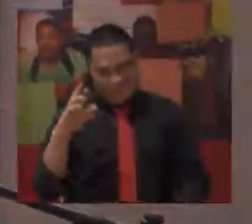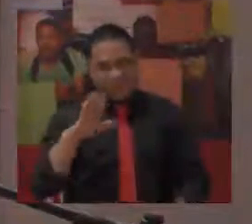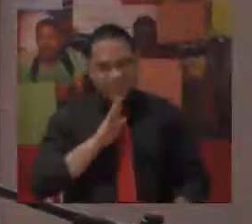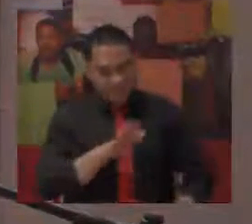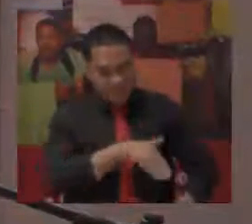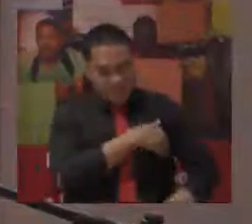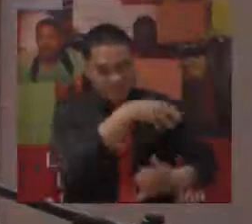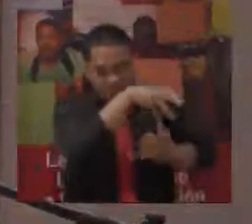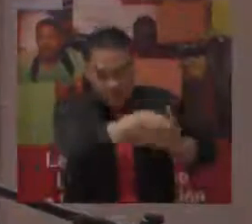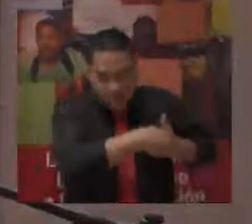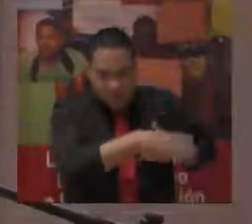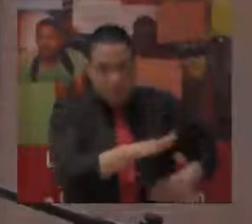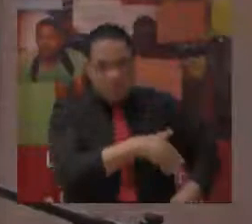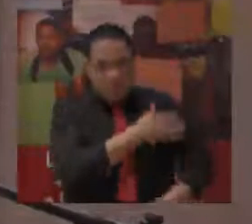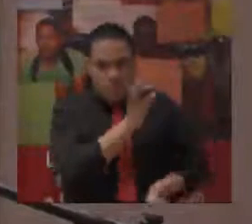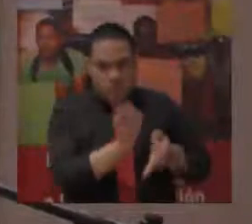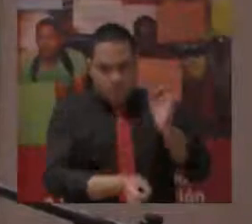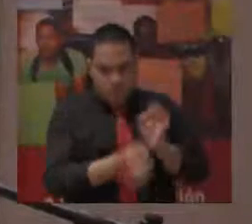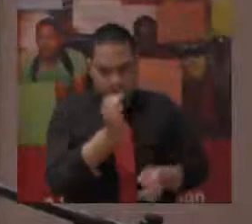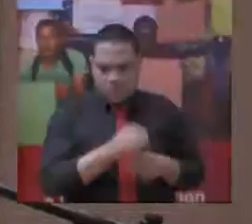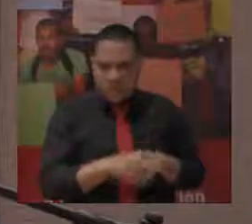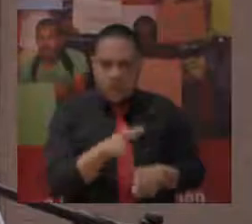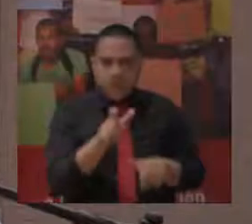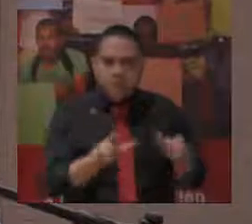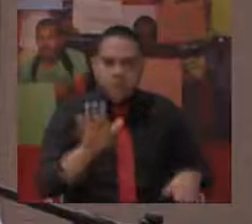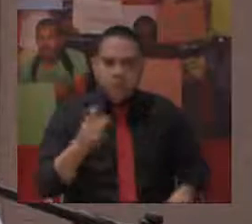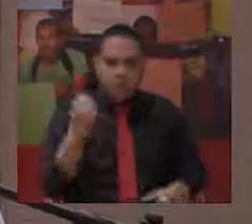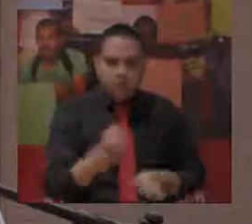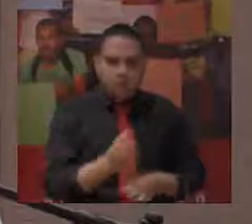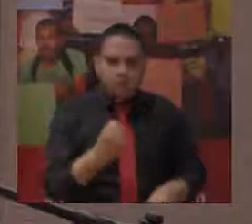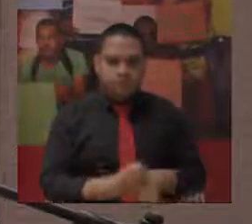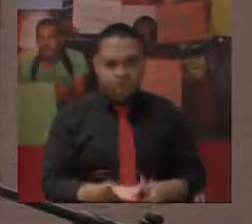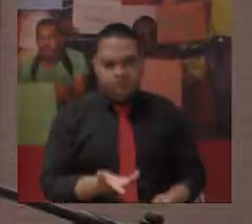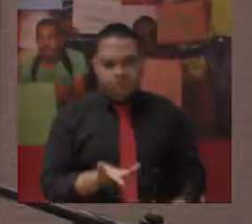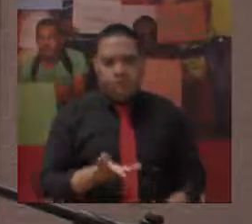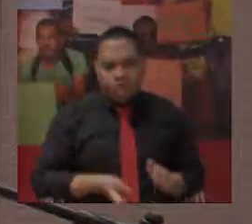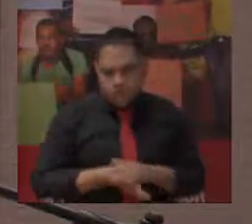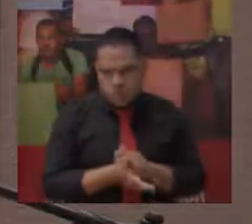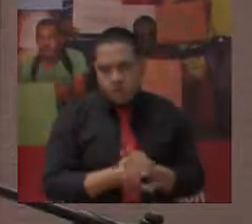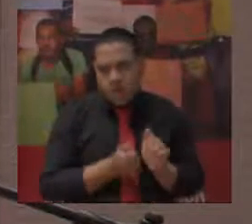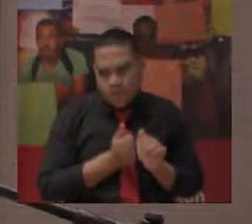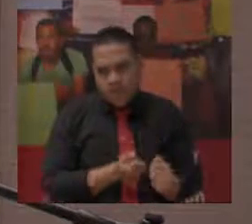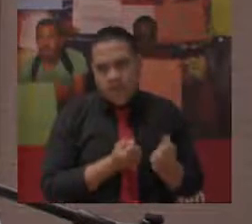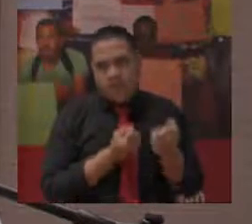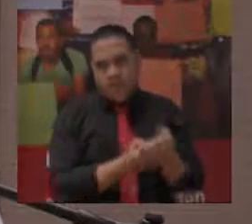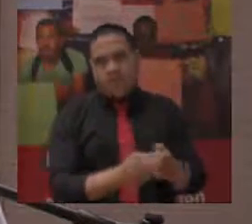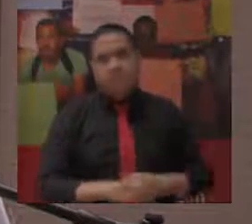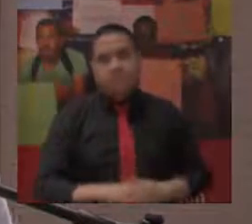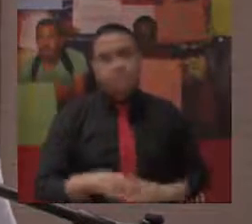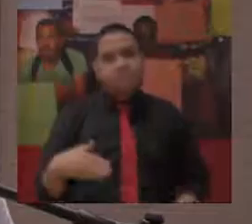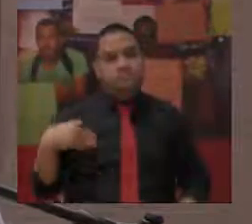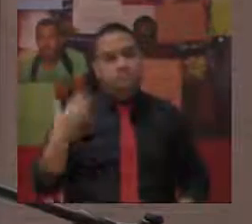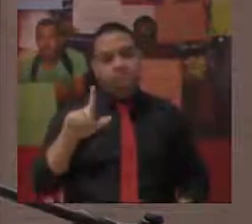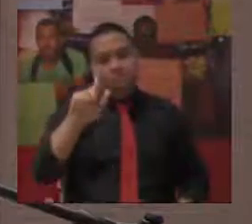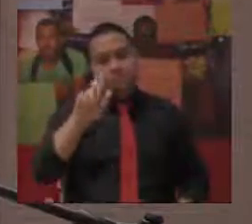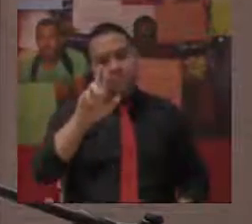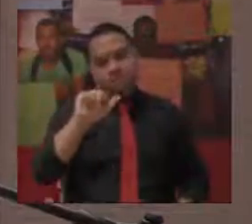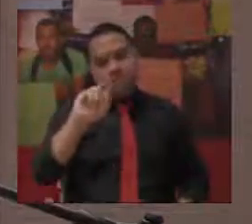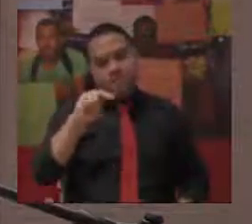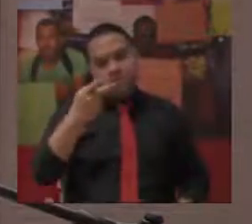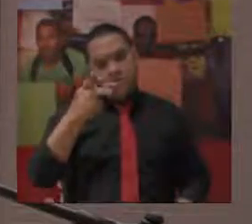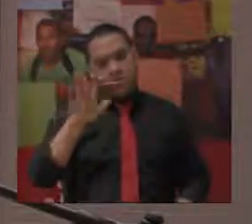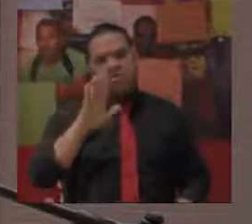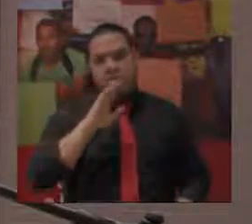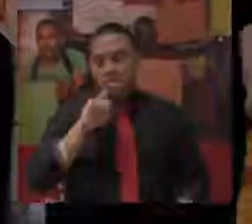de Justicia. Muchos de los funcionarios de esa época siguen acompañándome. Después Frank Peo, el primer